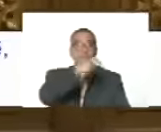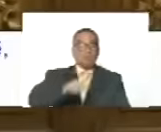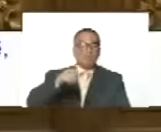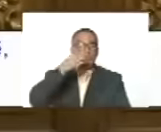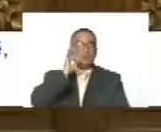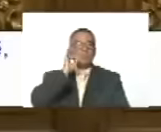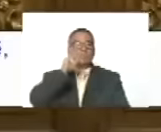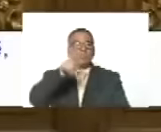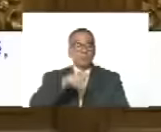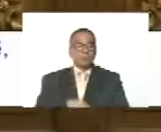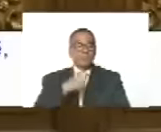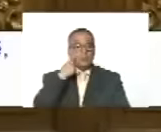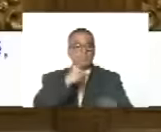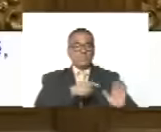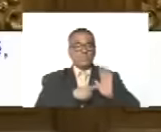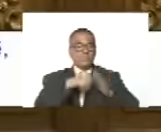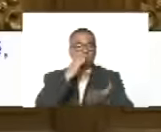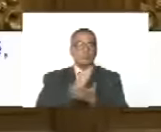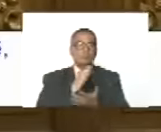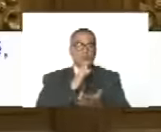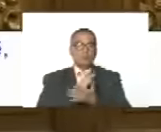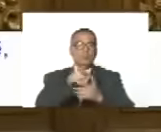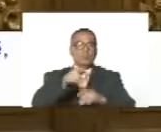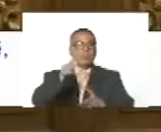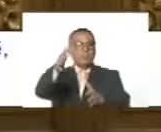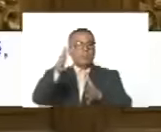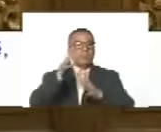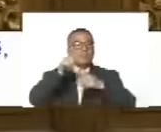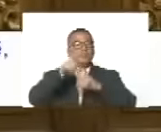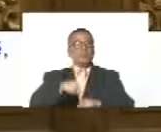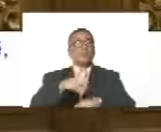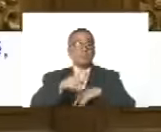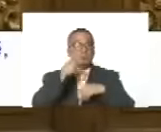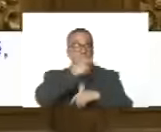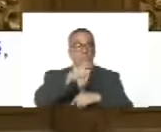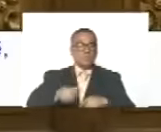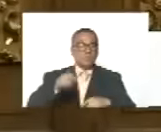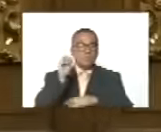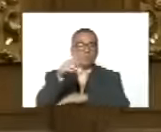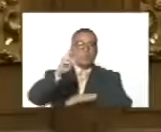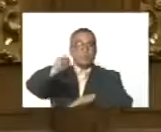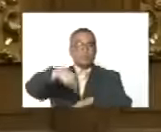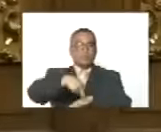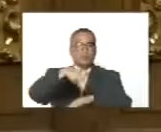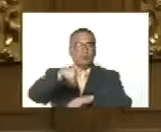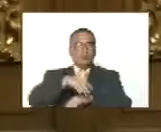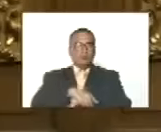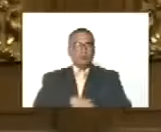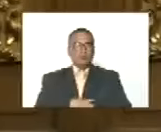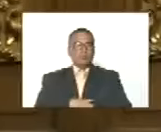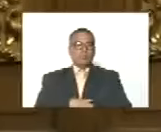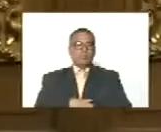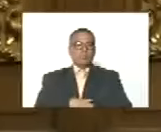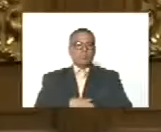caficultor y volveremos como siempre victoriosos hechos pueblo a esta Asamblea Nacional.